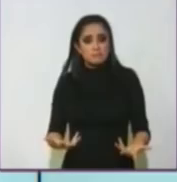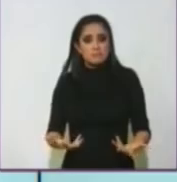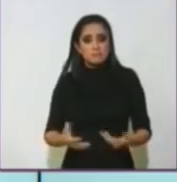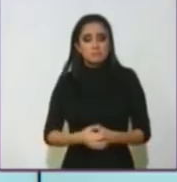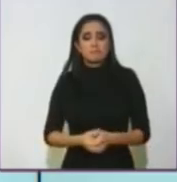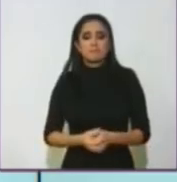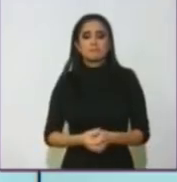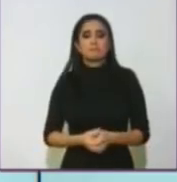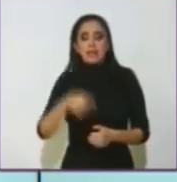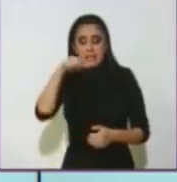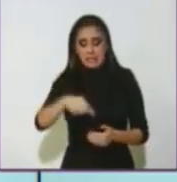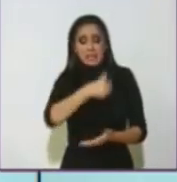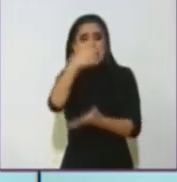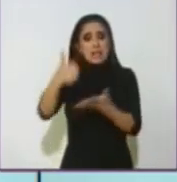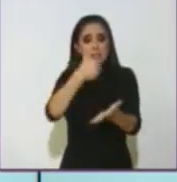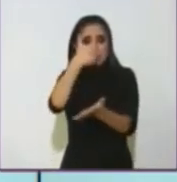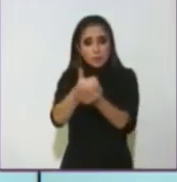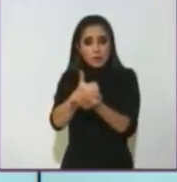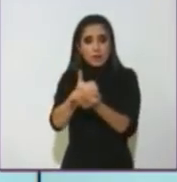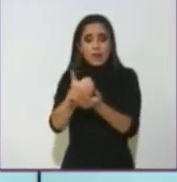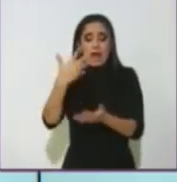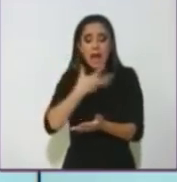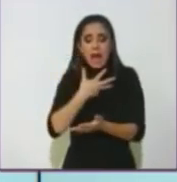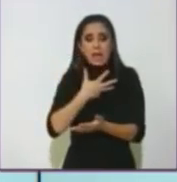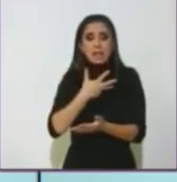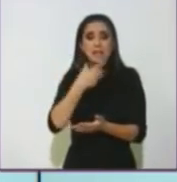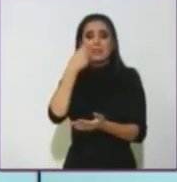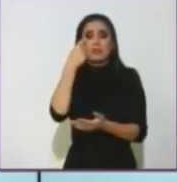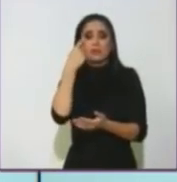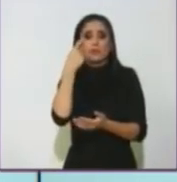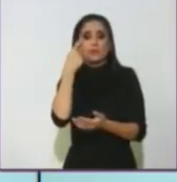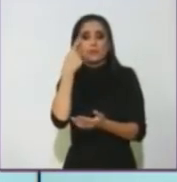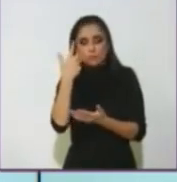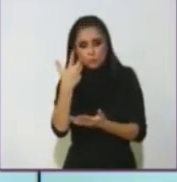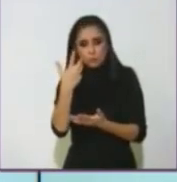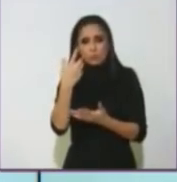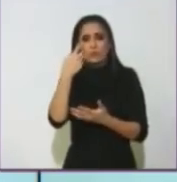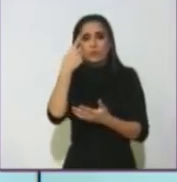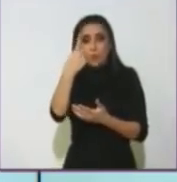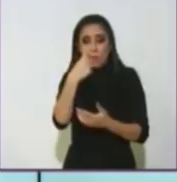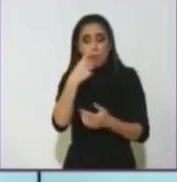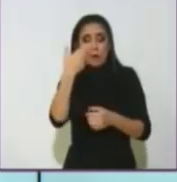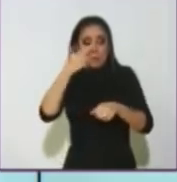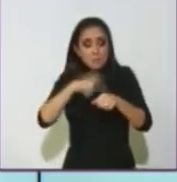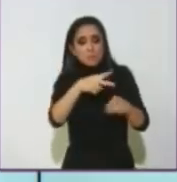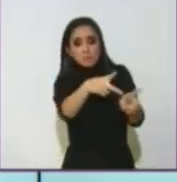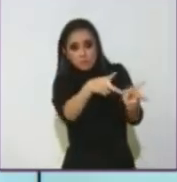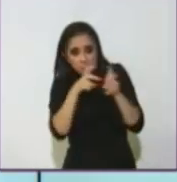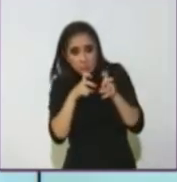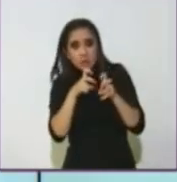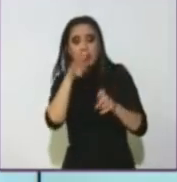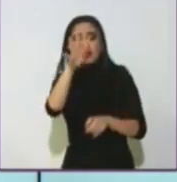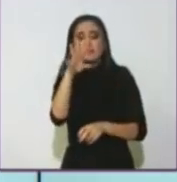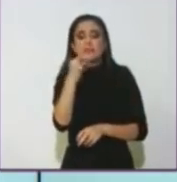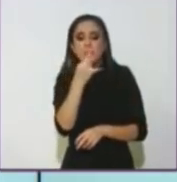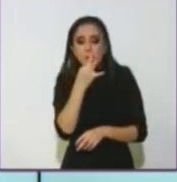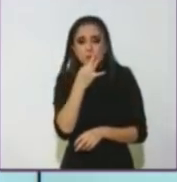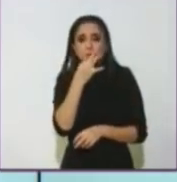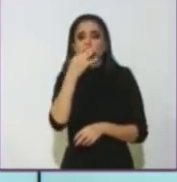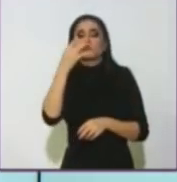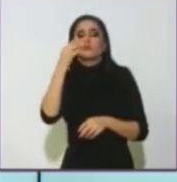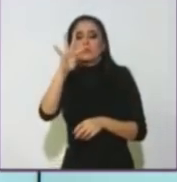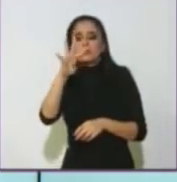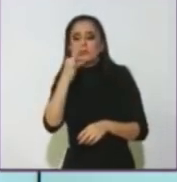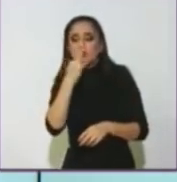en la ciudad se comete un delito con violencia cada 19 minutos y yo les